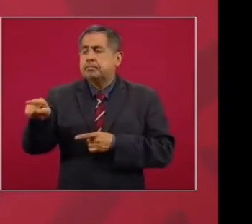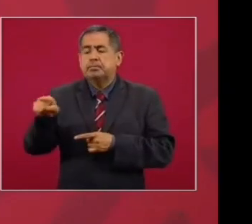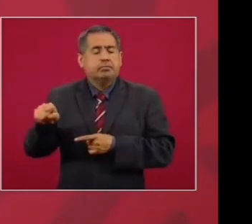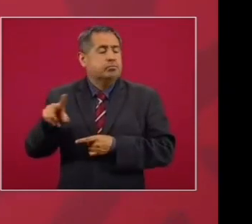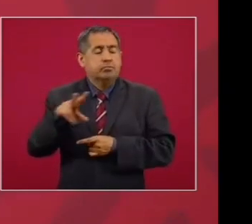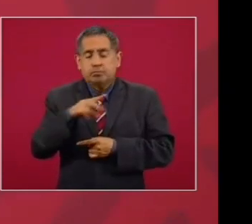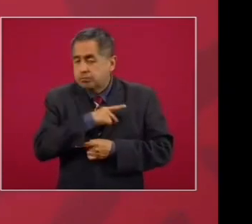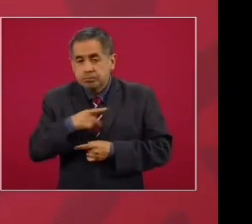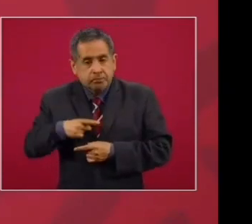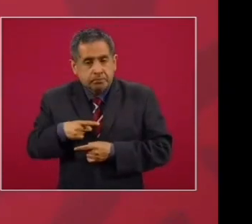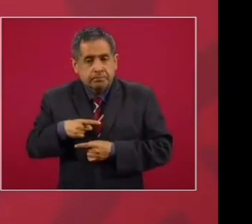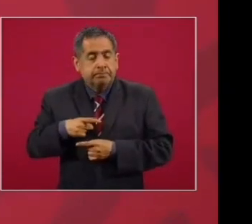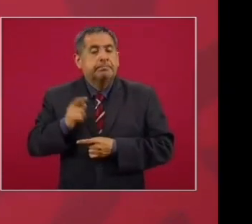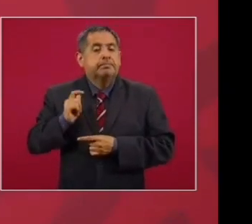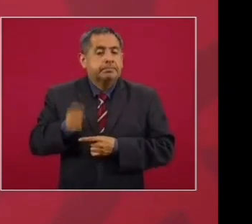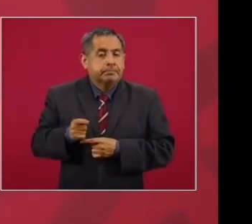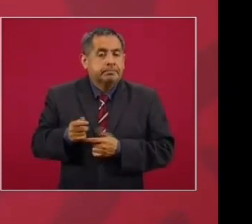abstengan